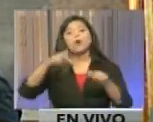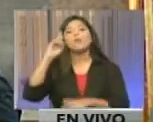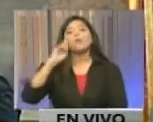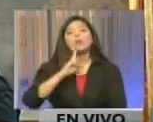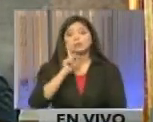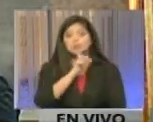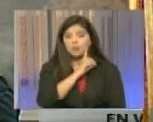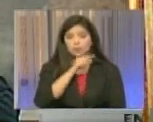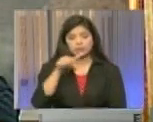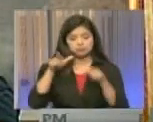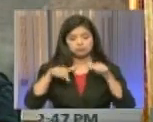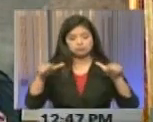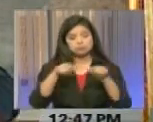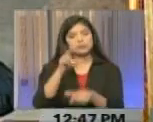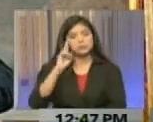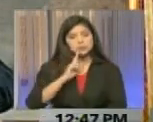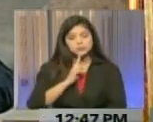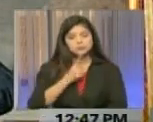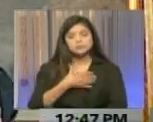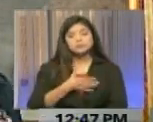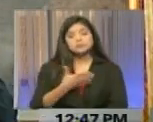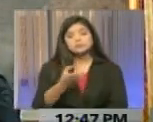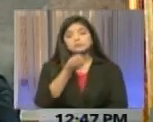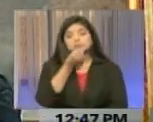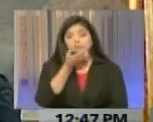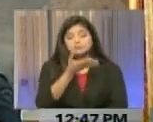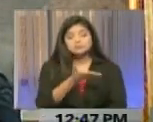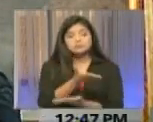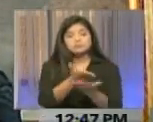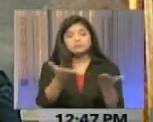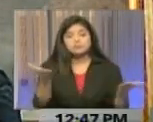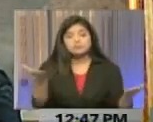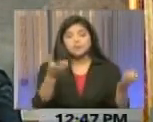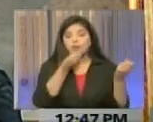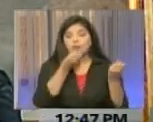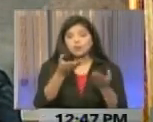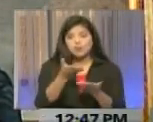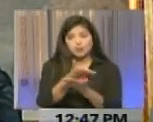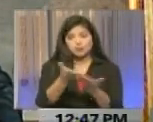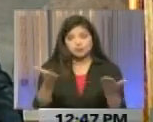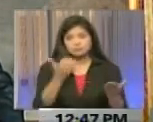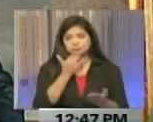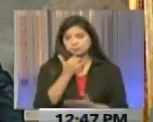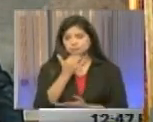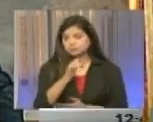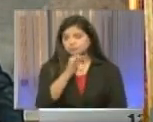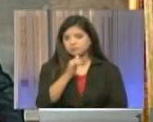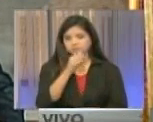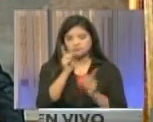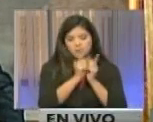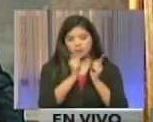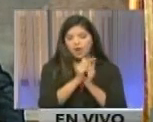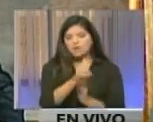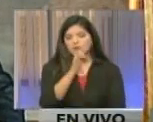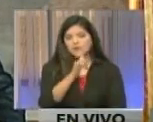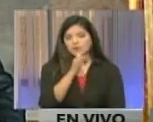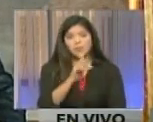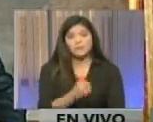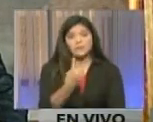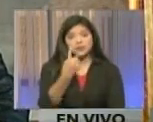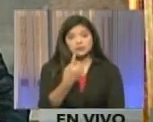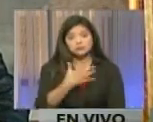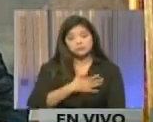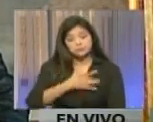Bolívar. Quisiera comentarle y transmitirle un par de informaciones. La primera,